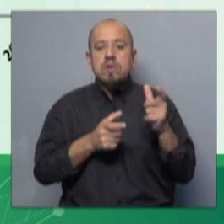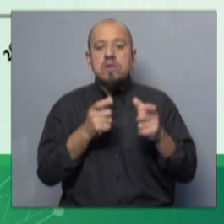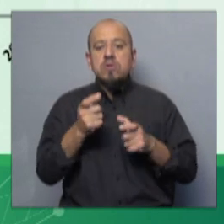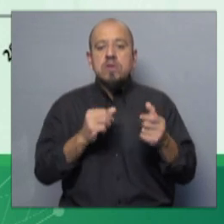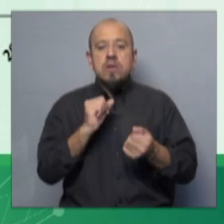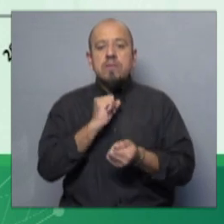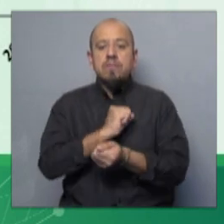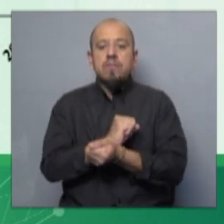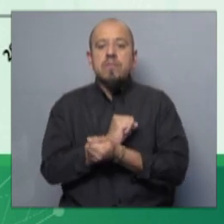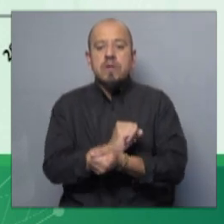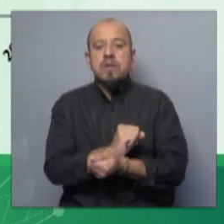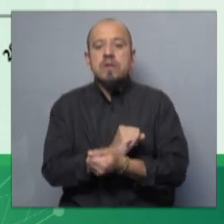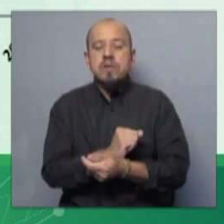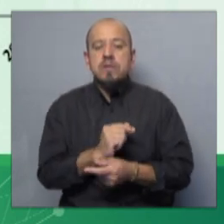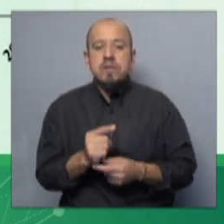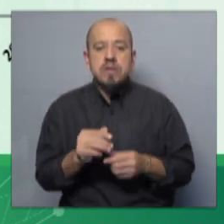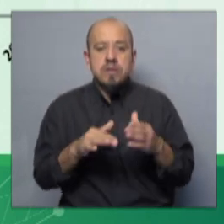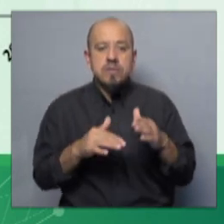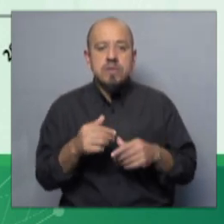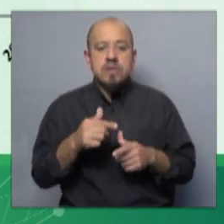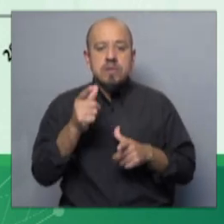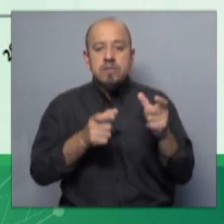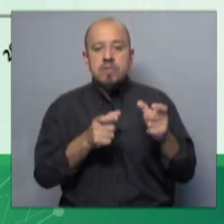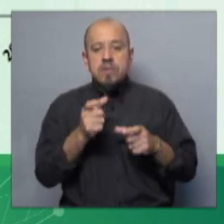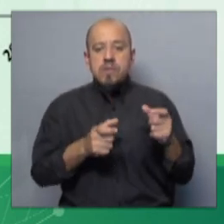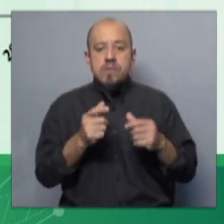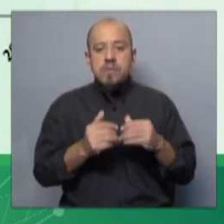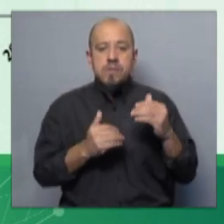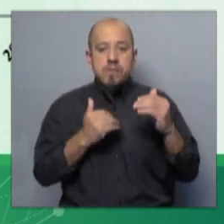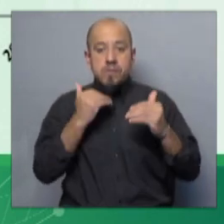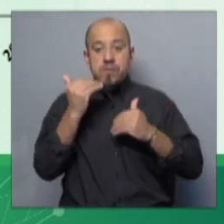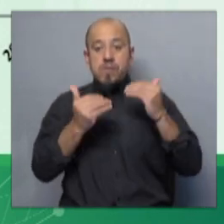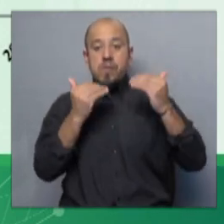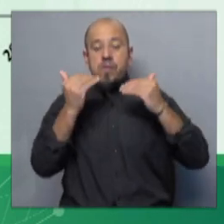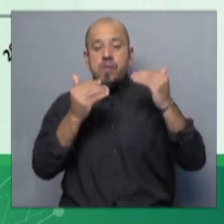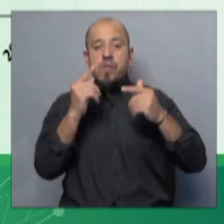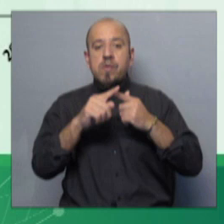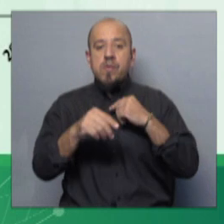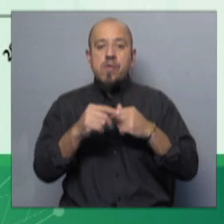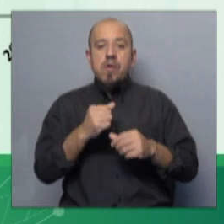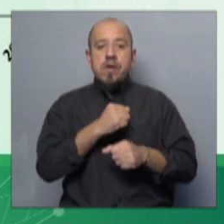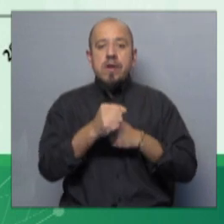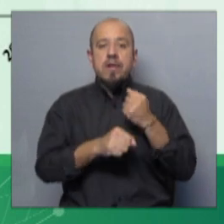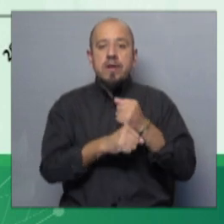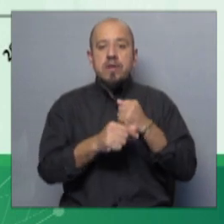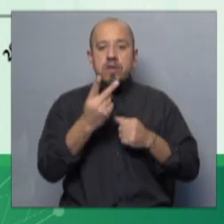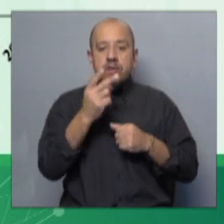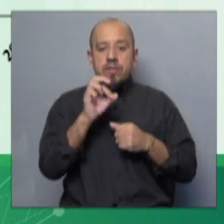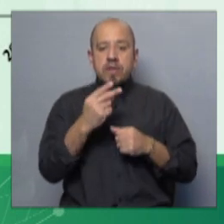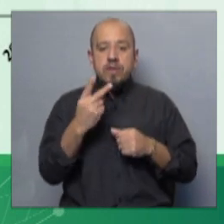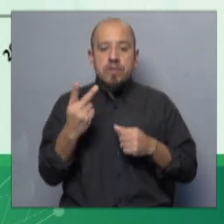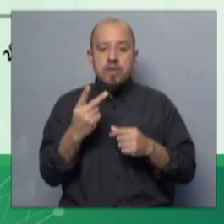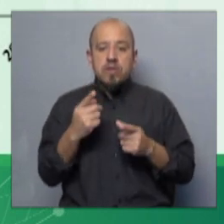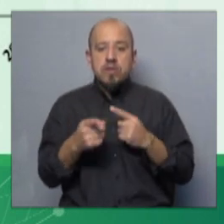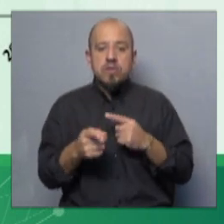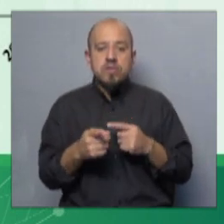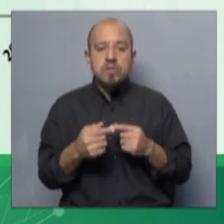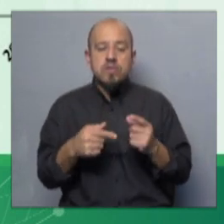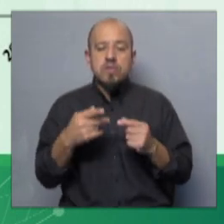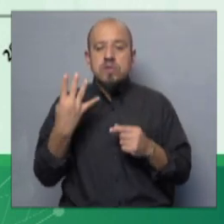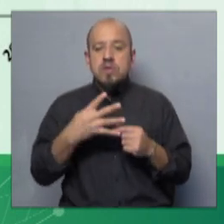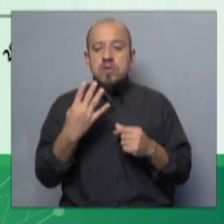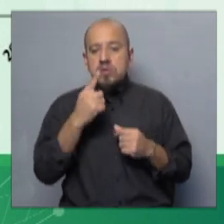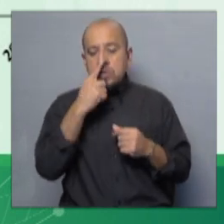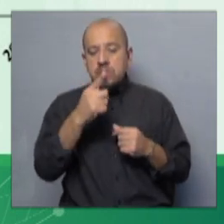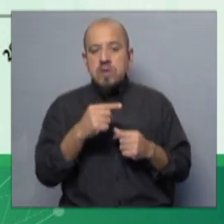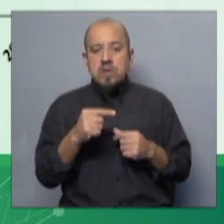presas según su población esto evolucionó además en 2022 y a mediados de abril superó las 14 mil